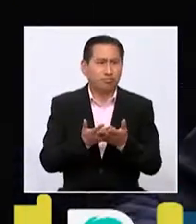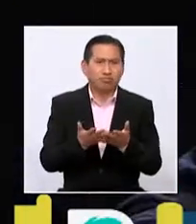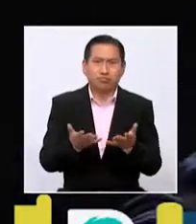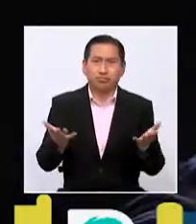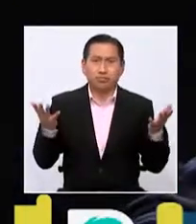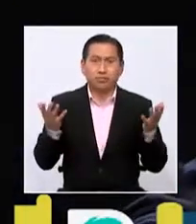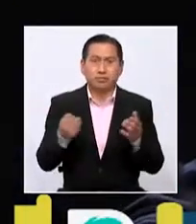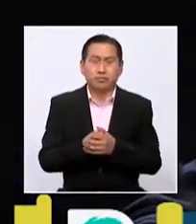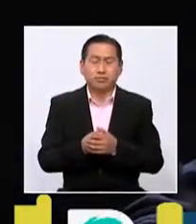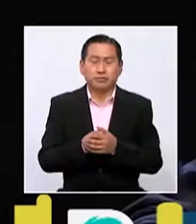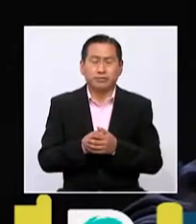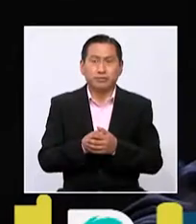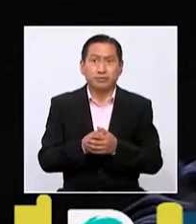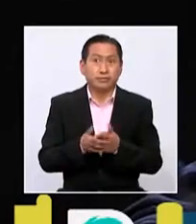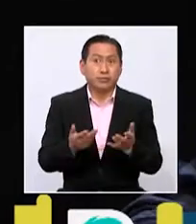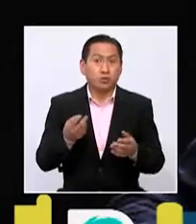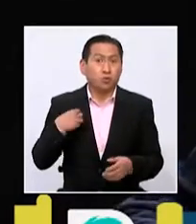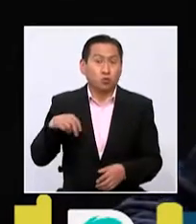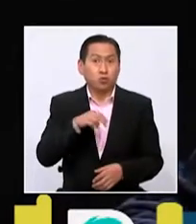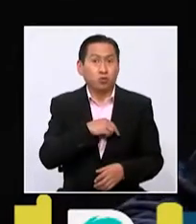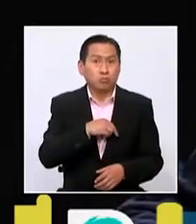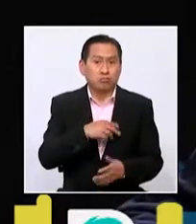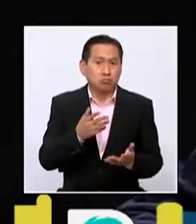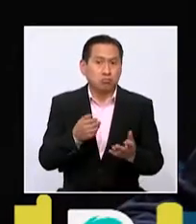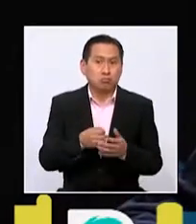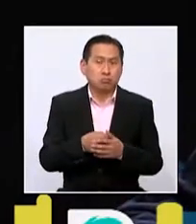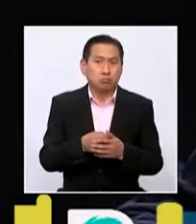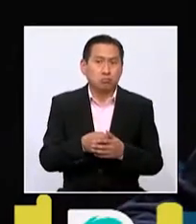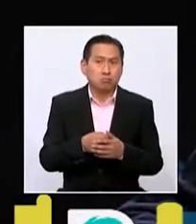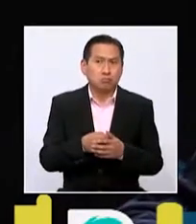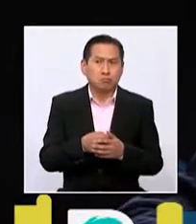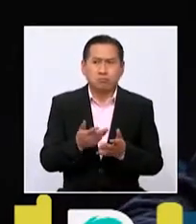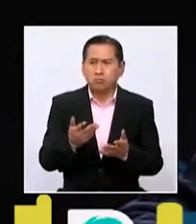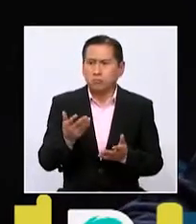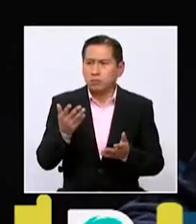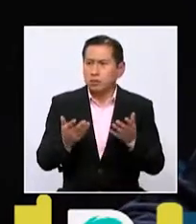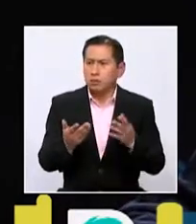decir, nosotros por cada,